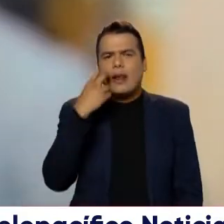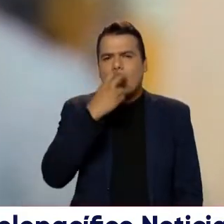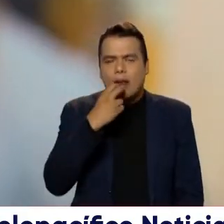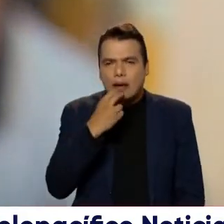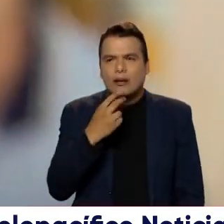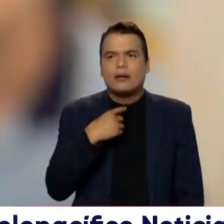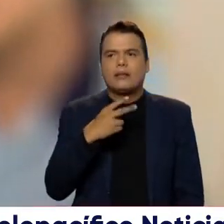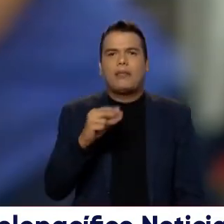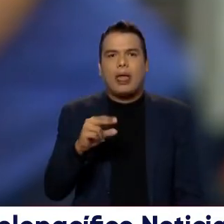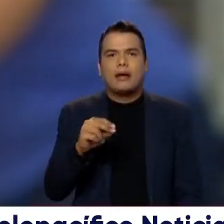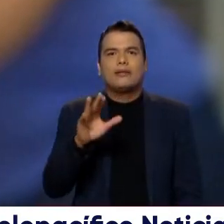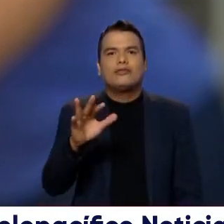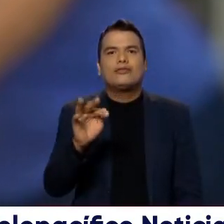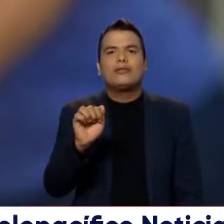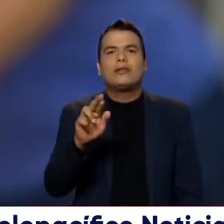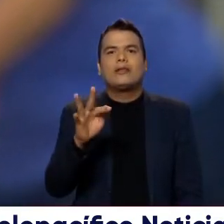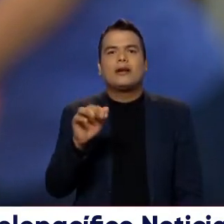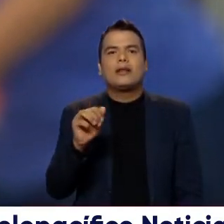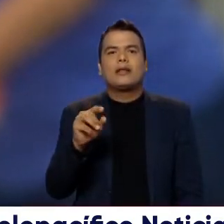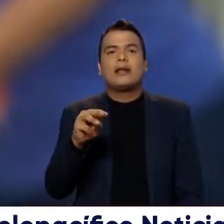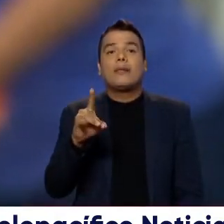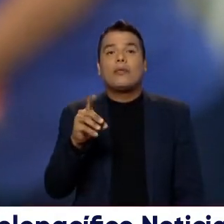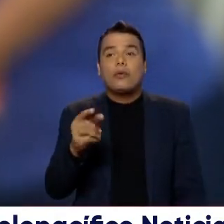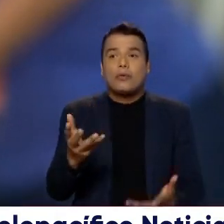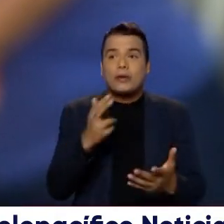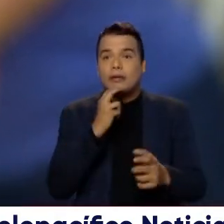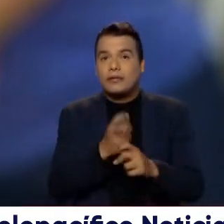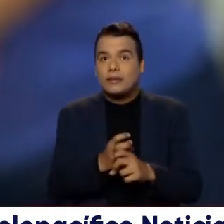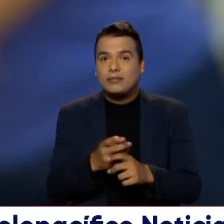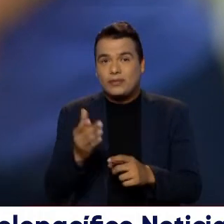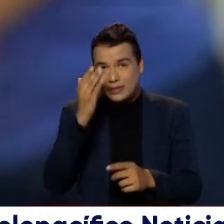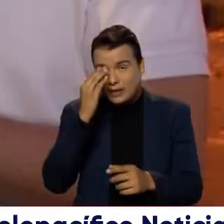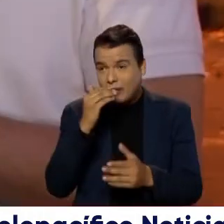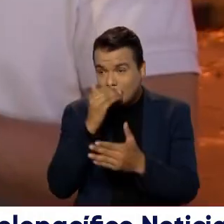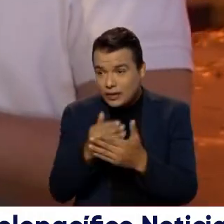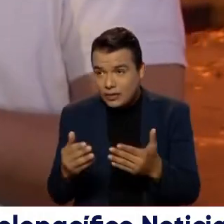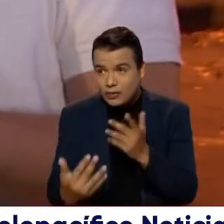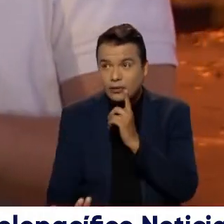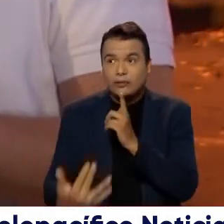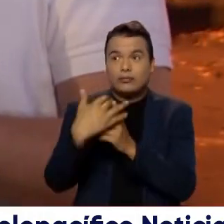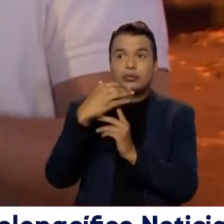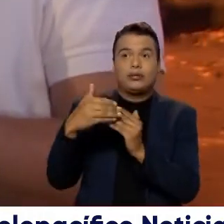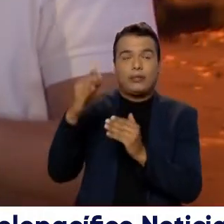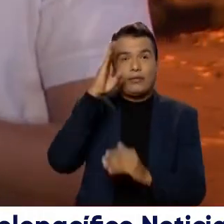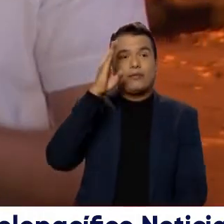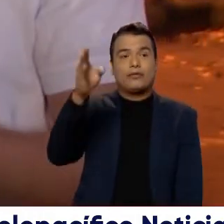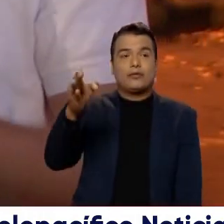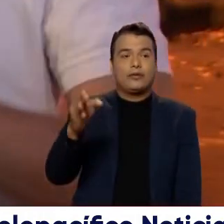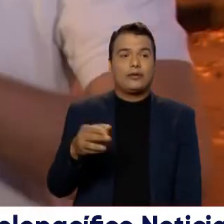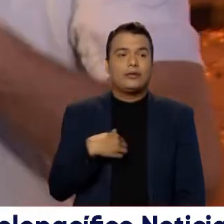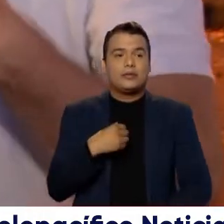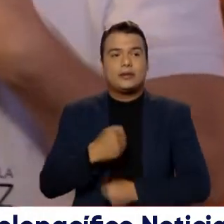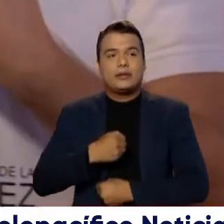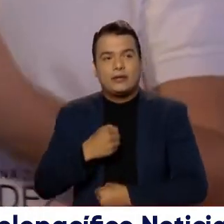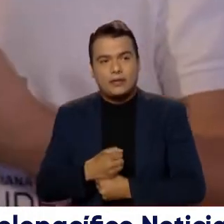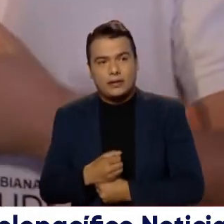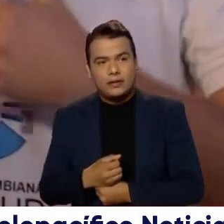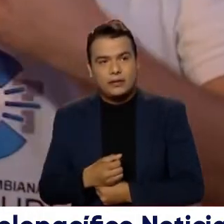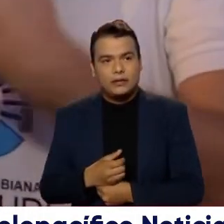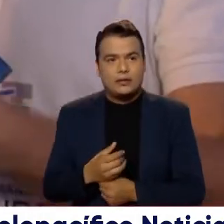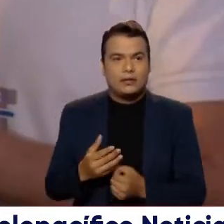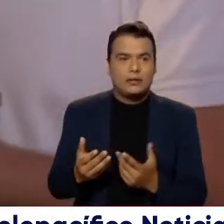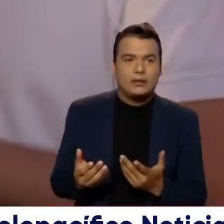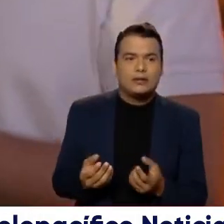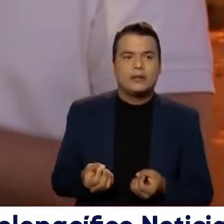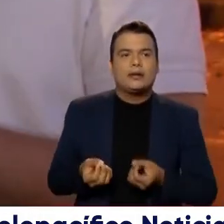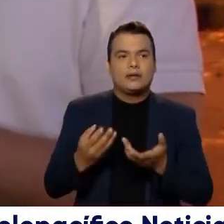porque gran parte de su infancia va a ser su adultez, y a nivel laboral, que tengamos unas